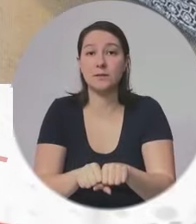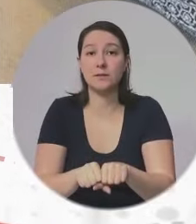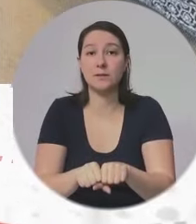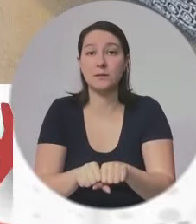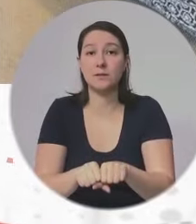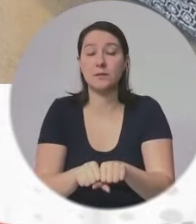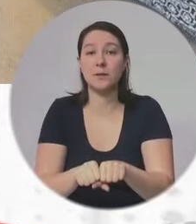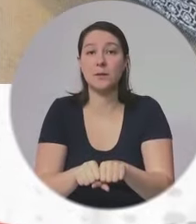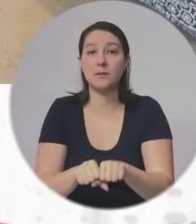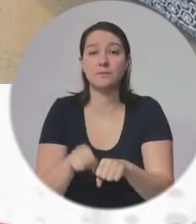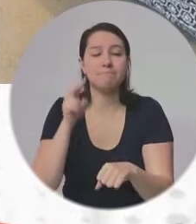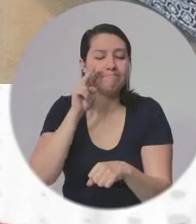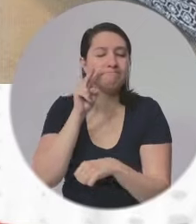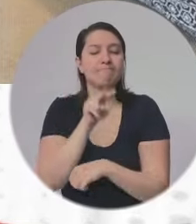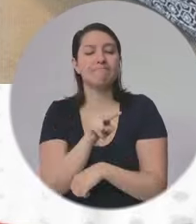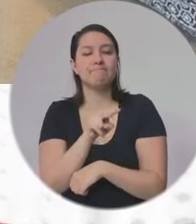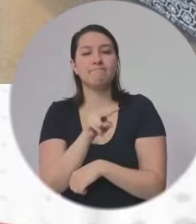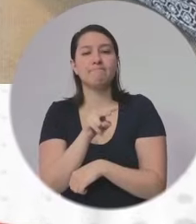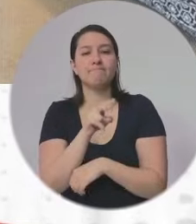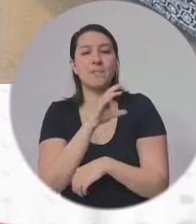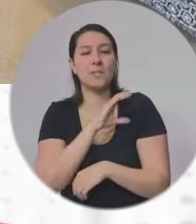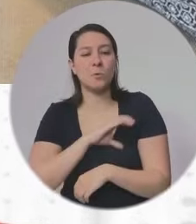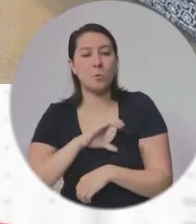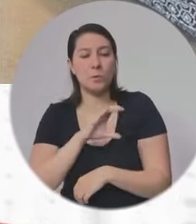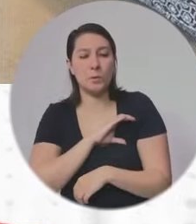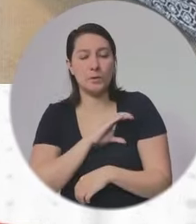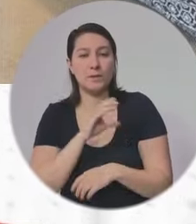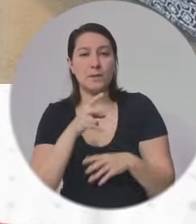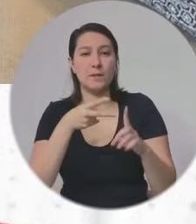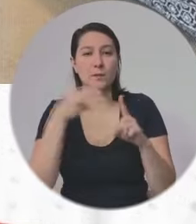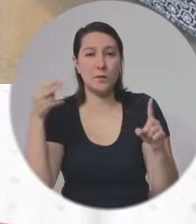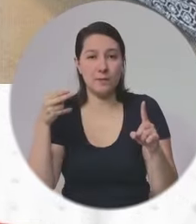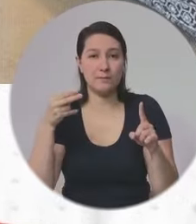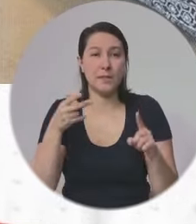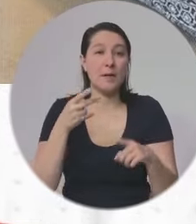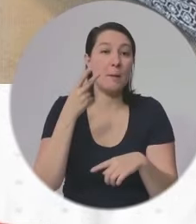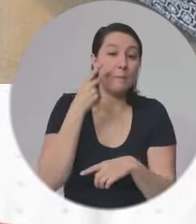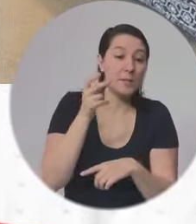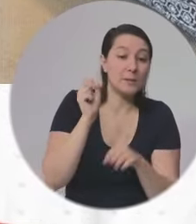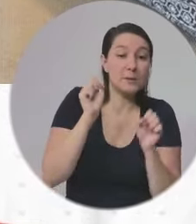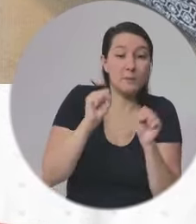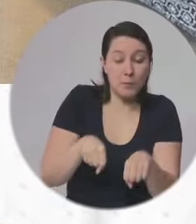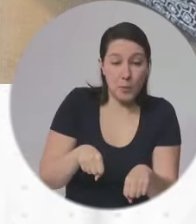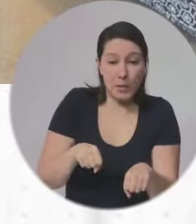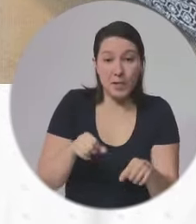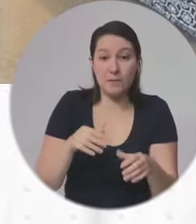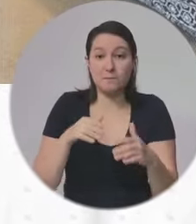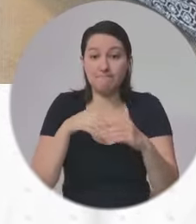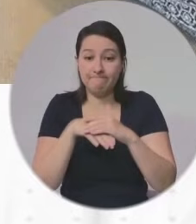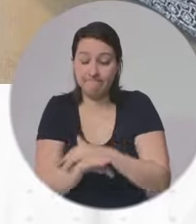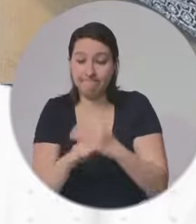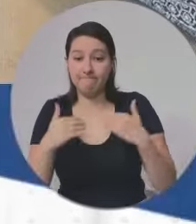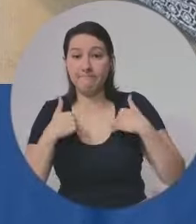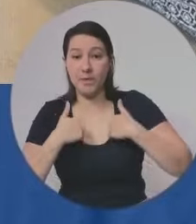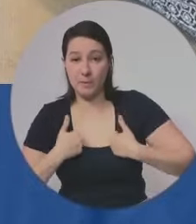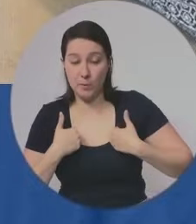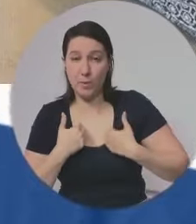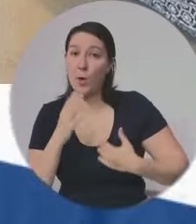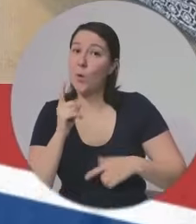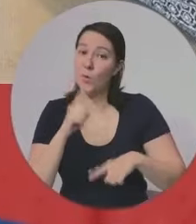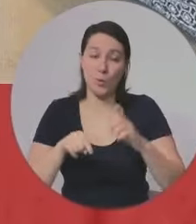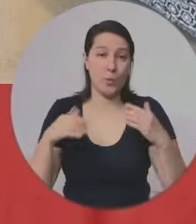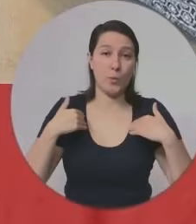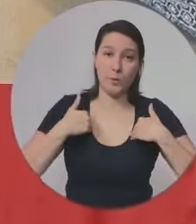condiciones del hotel para que puedan saber si sí puede ingresar o no puede ingresar una mascota dependiendo de la categoría del Hotel que vayan a